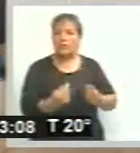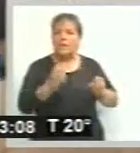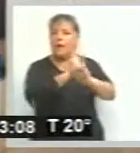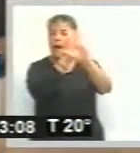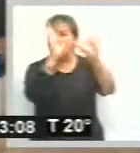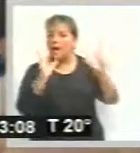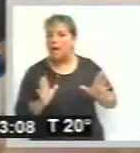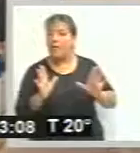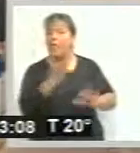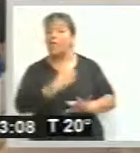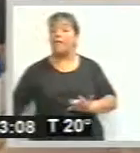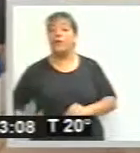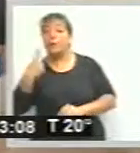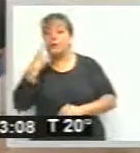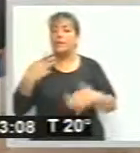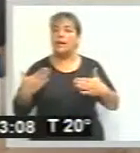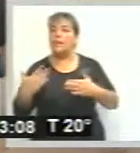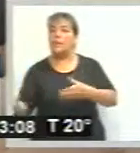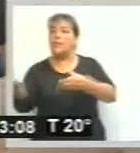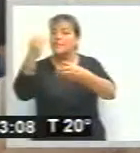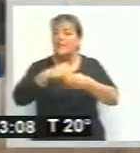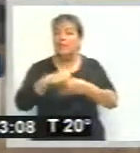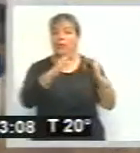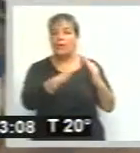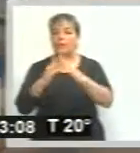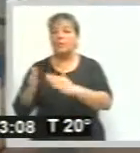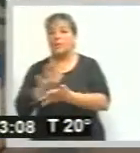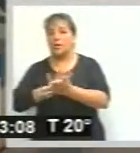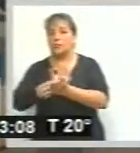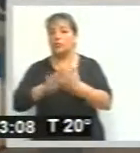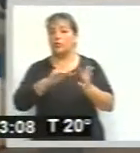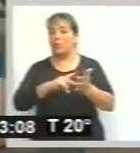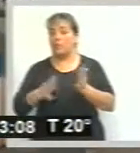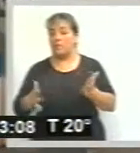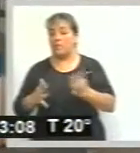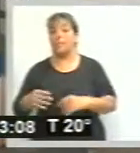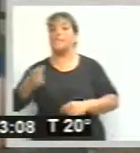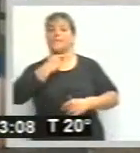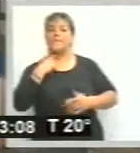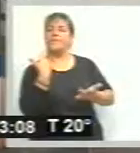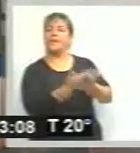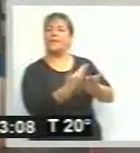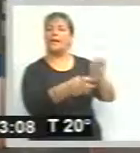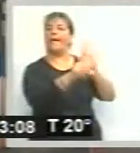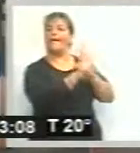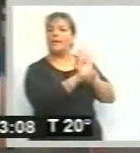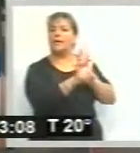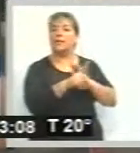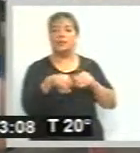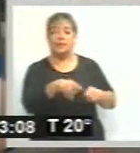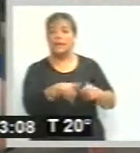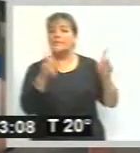un gobierno que se involucre con el vecino para resolver su problema. Que le queremos pedir a la legislatura que trate el tema de la reforma